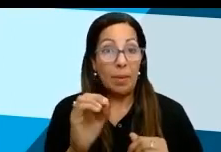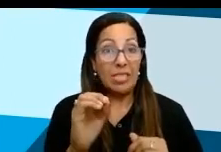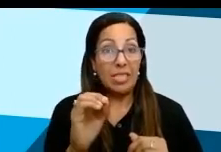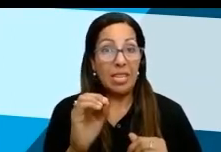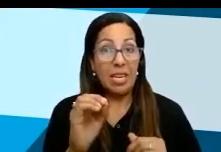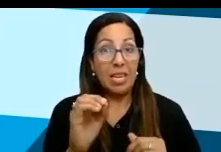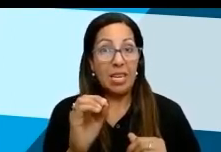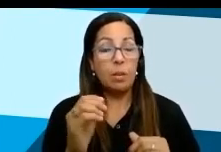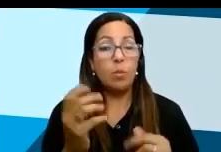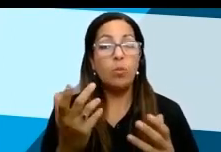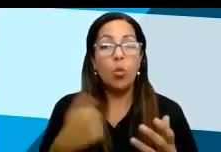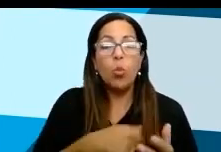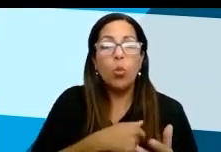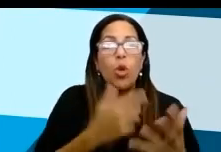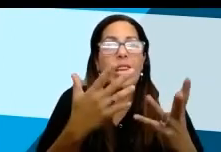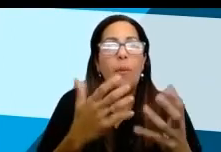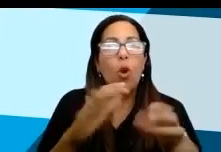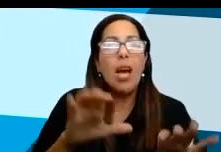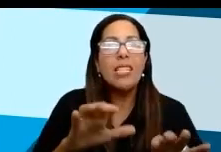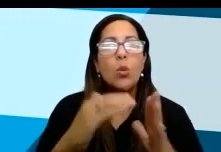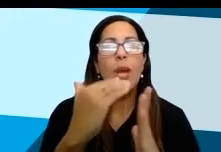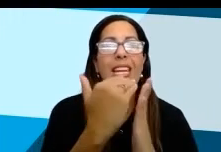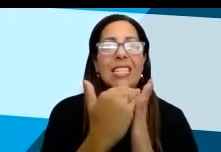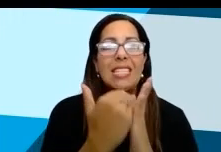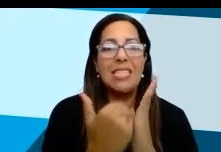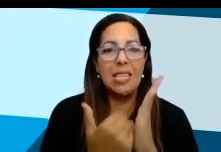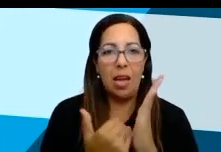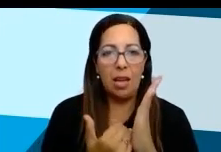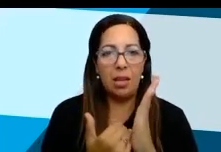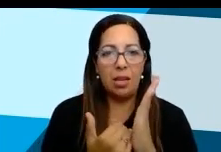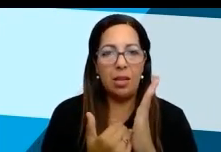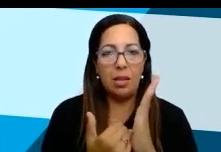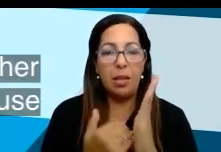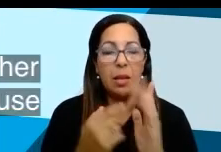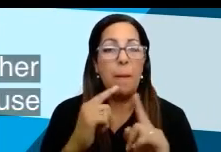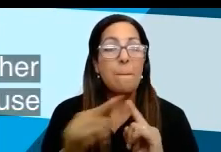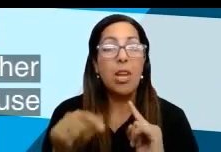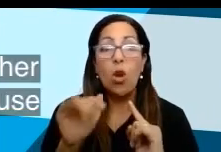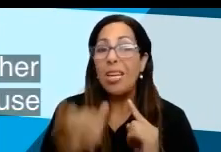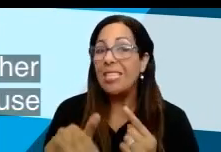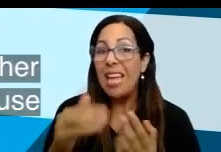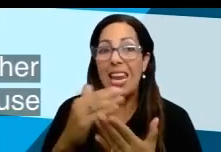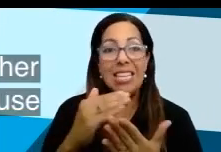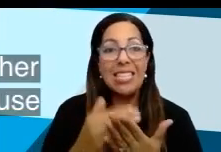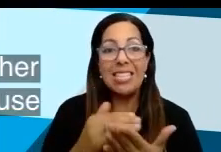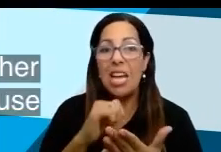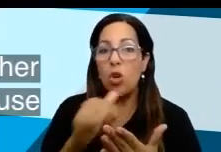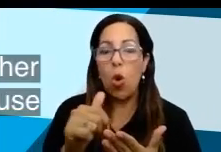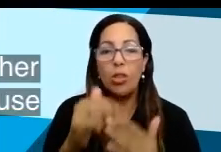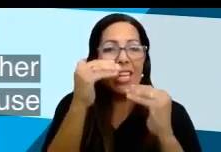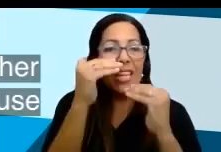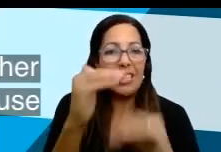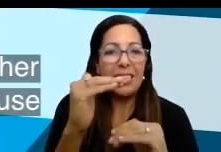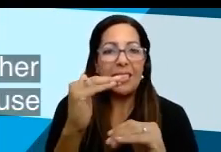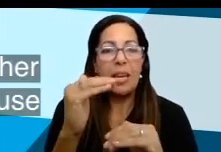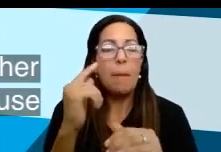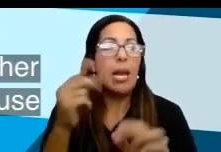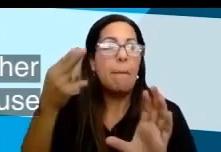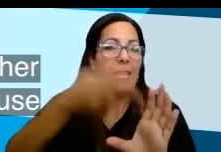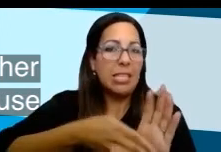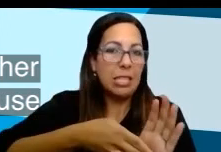estamos buscando hacer una lista, pero esta lista no es lo que te obliga o lo que te restringe a participar. O sea que